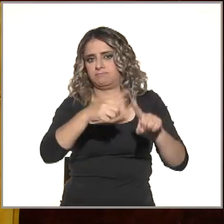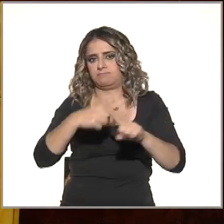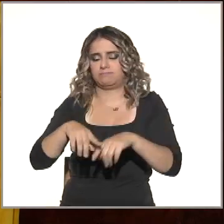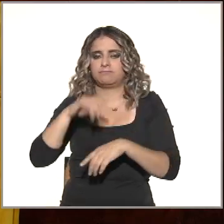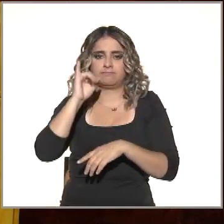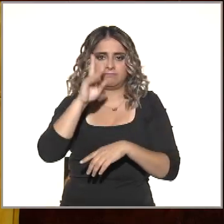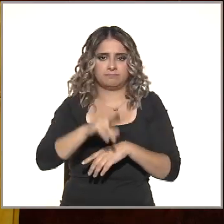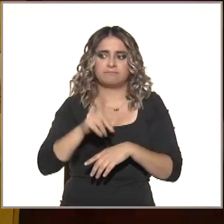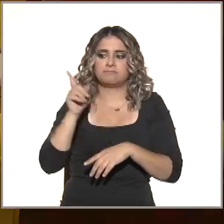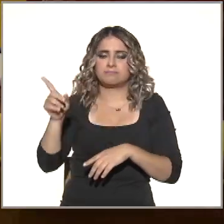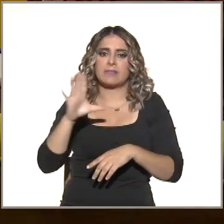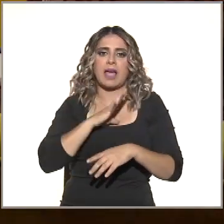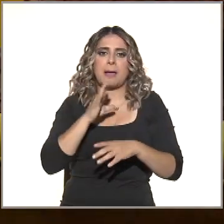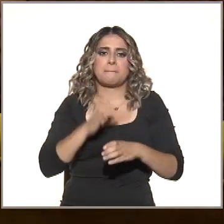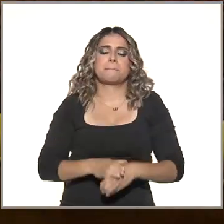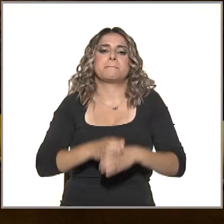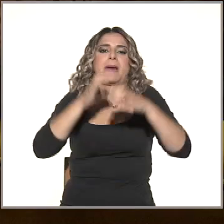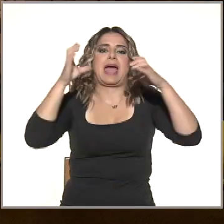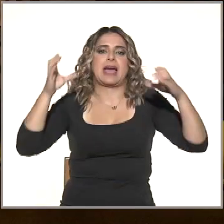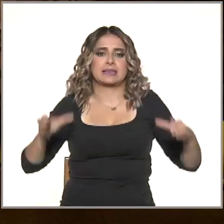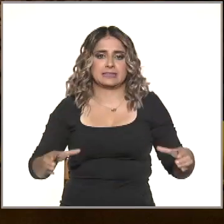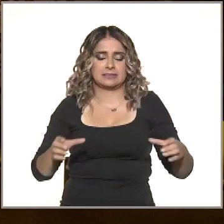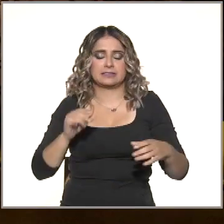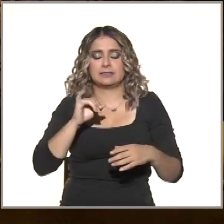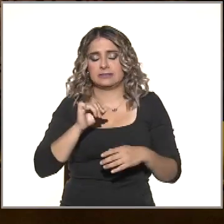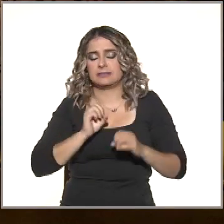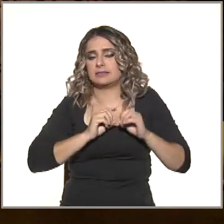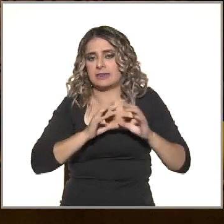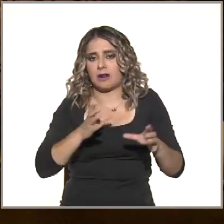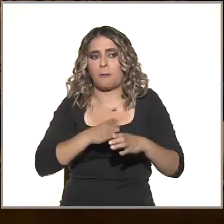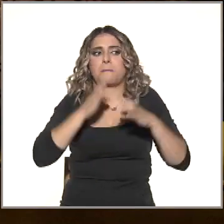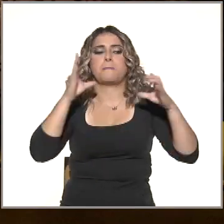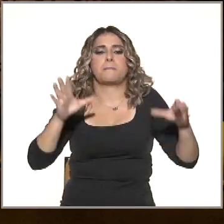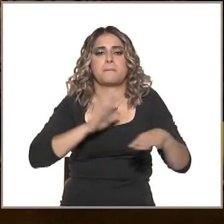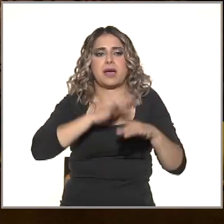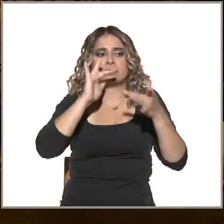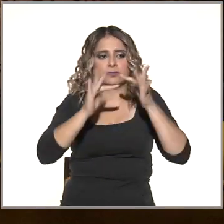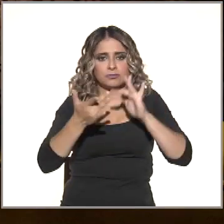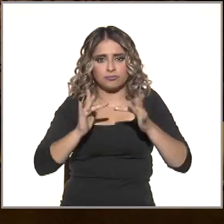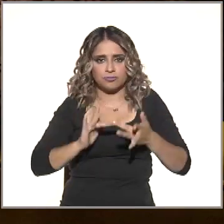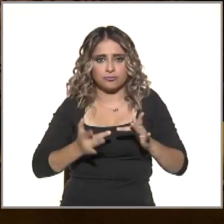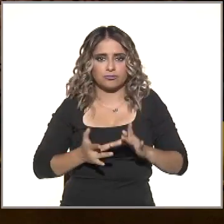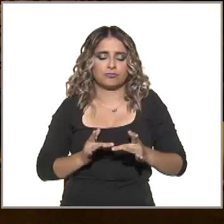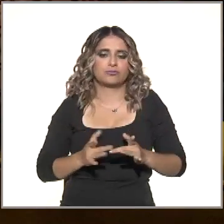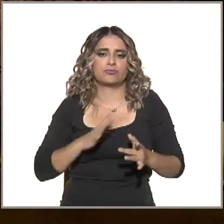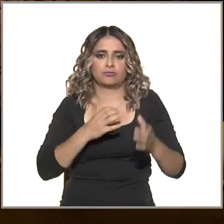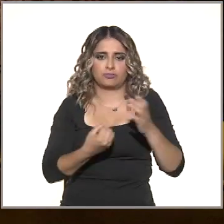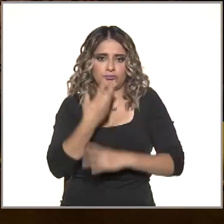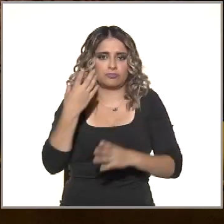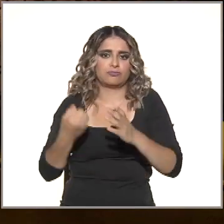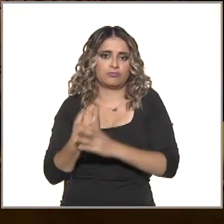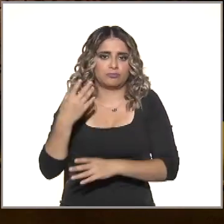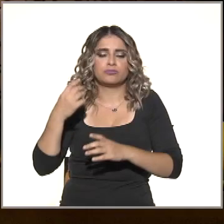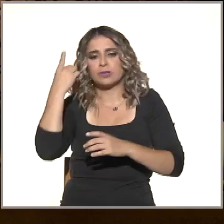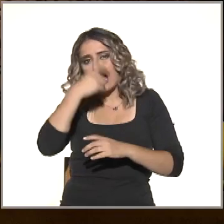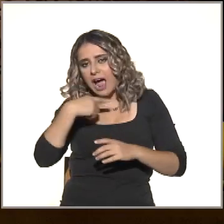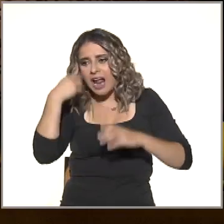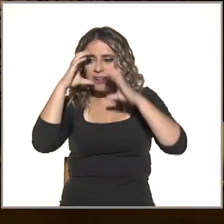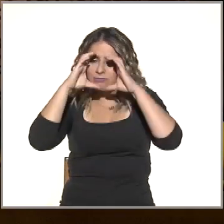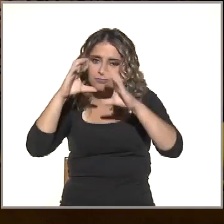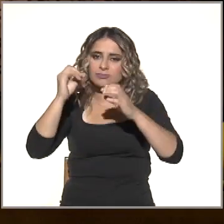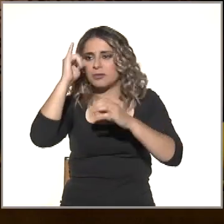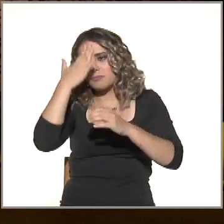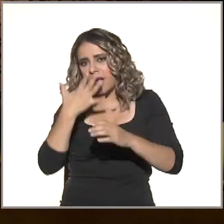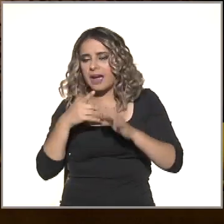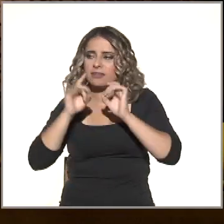ellos dicen que se ha multiplicado. O sea, se ha multiplicado, claro. Sí, o sea, que hay un nuevo elemento, que son los emojis, todo eso. Hay un